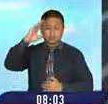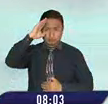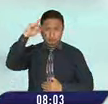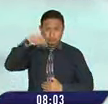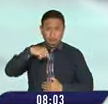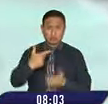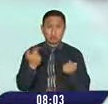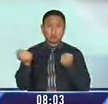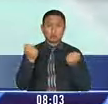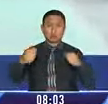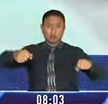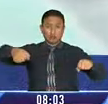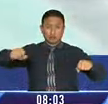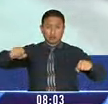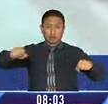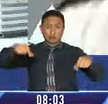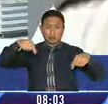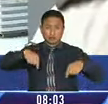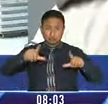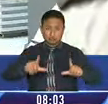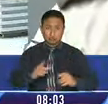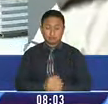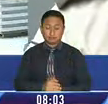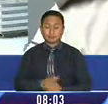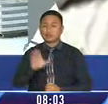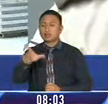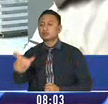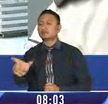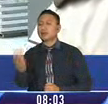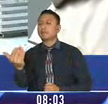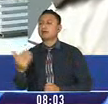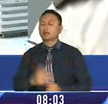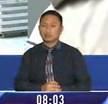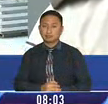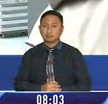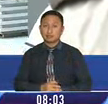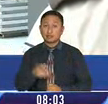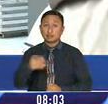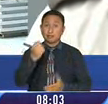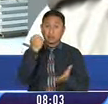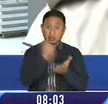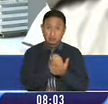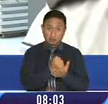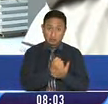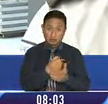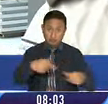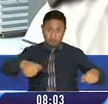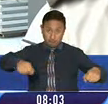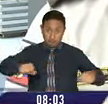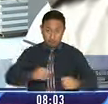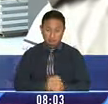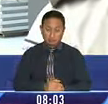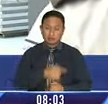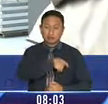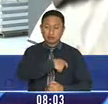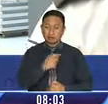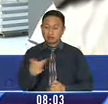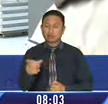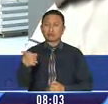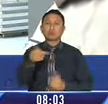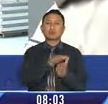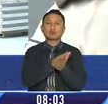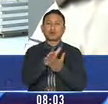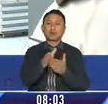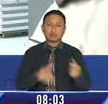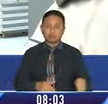hacían un control de motocicleta, señala. Y al pedirle los documentos, la matrícula a este vehículo, el conductor presenta